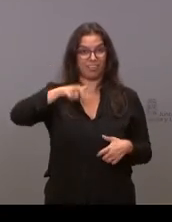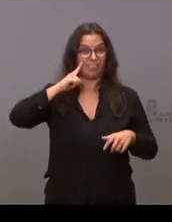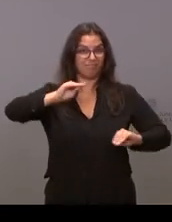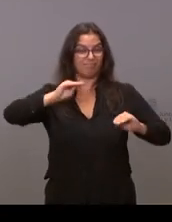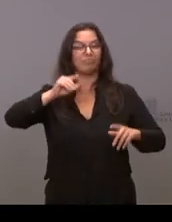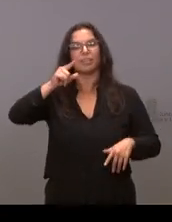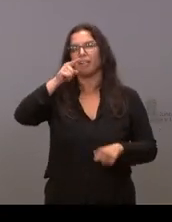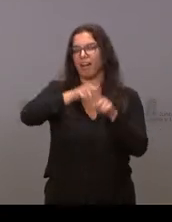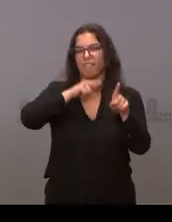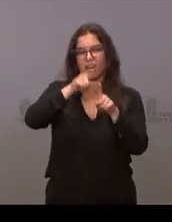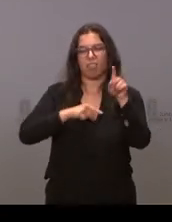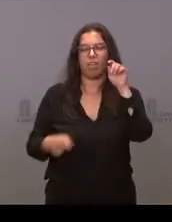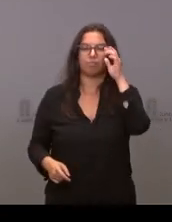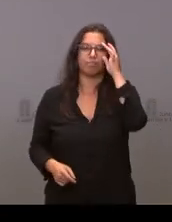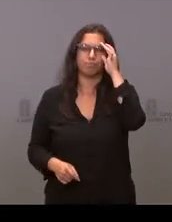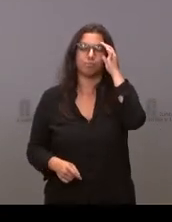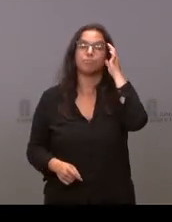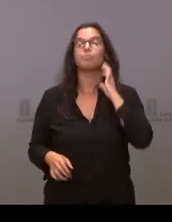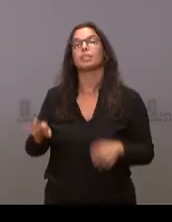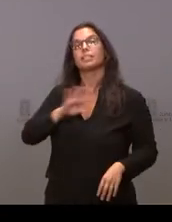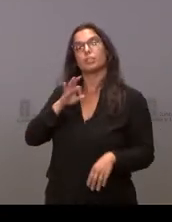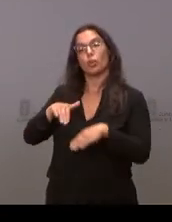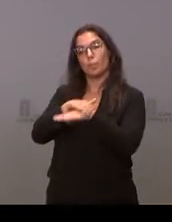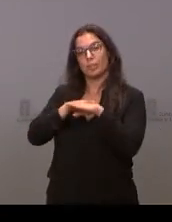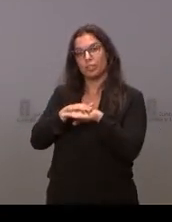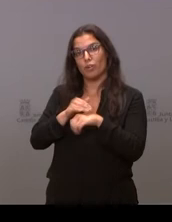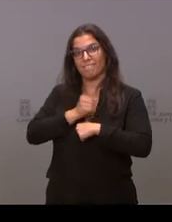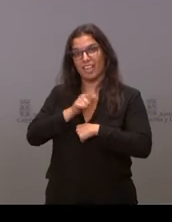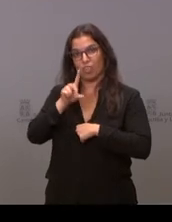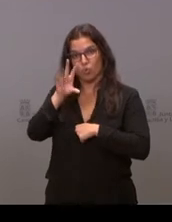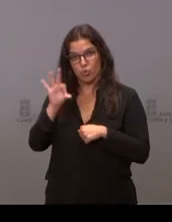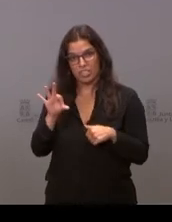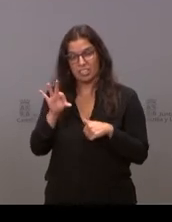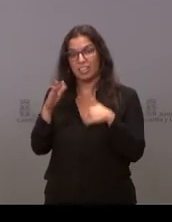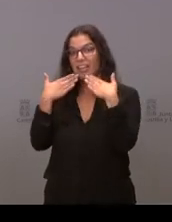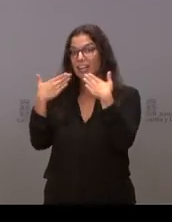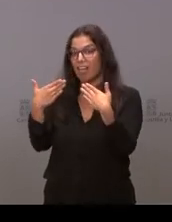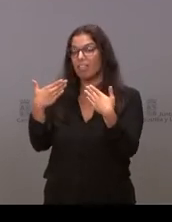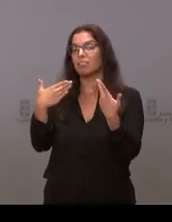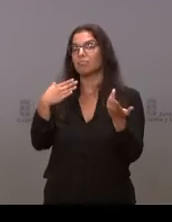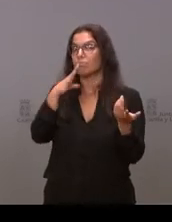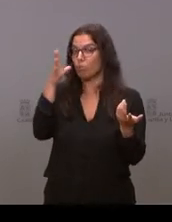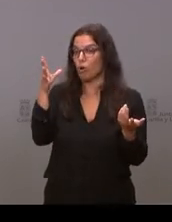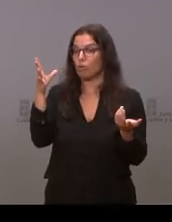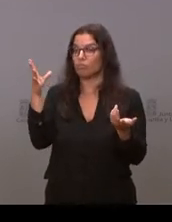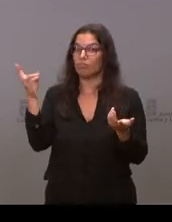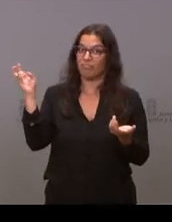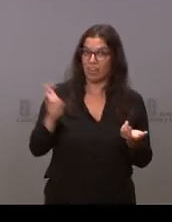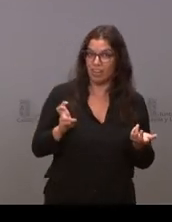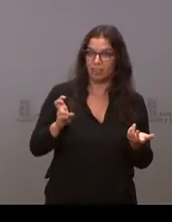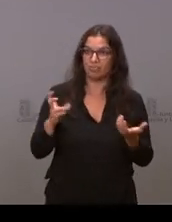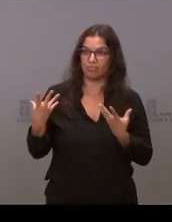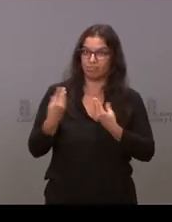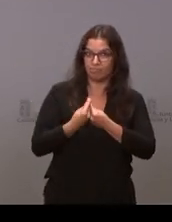de referencia. Señor ministro, querido Luis, muchas gracias por estar hoy aquí